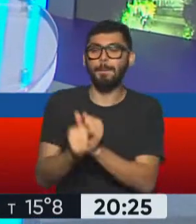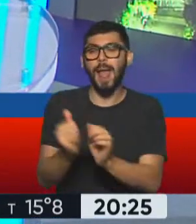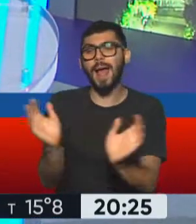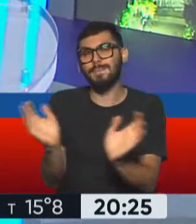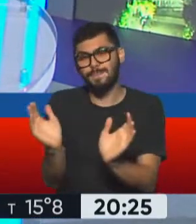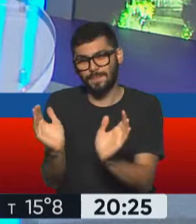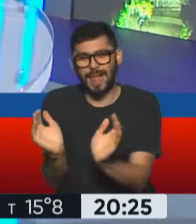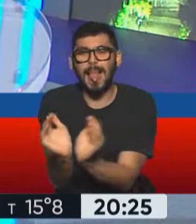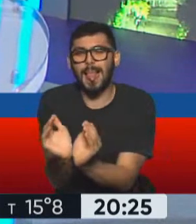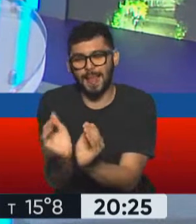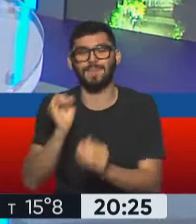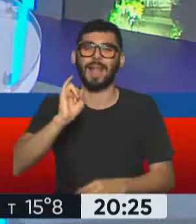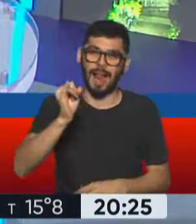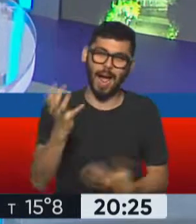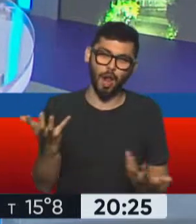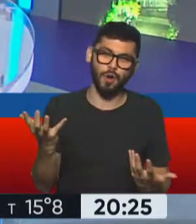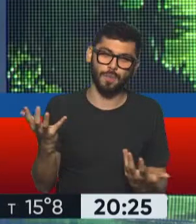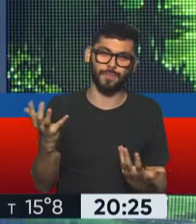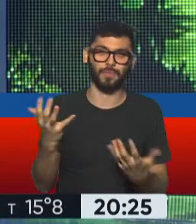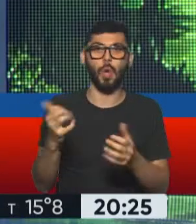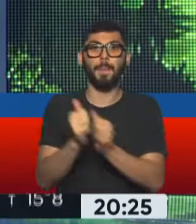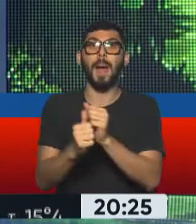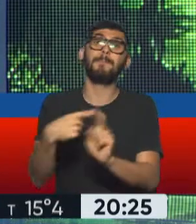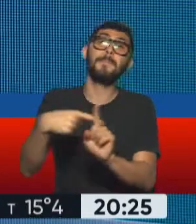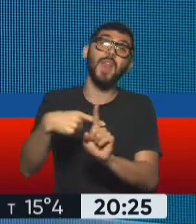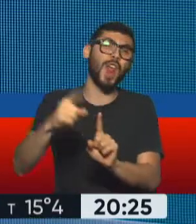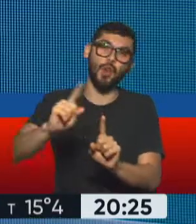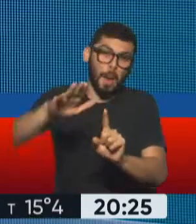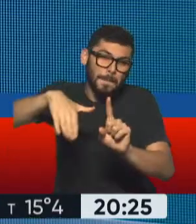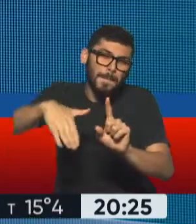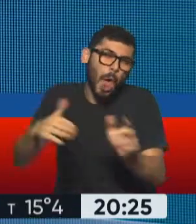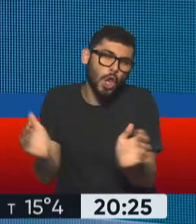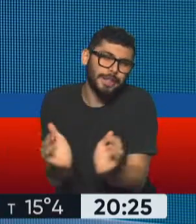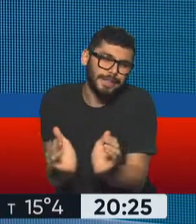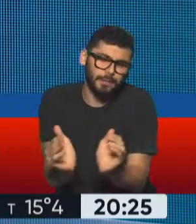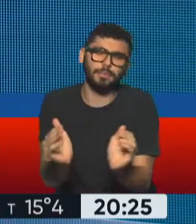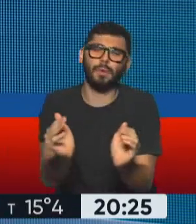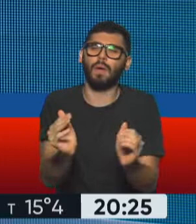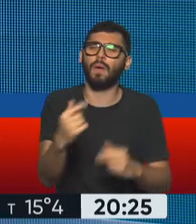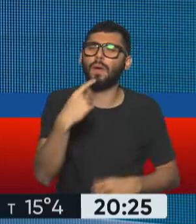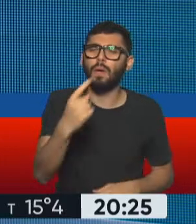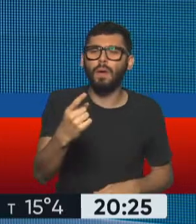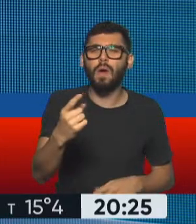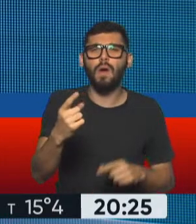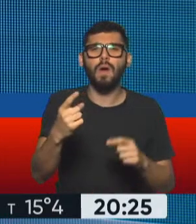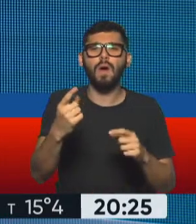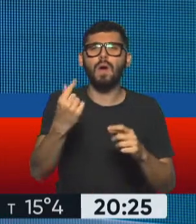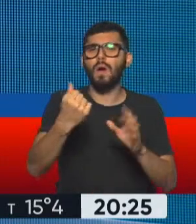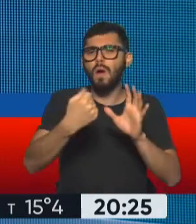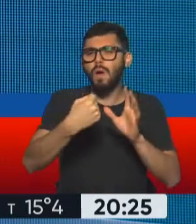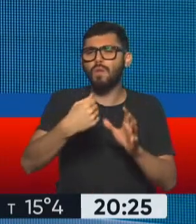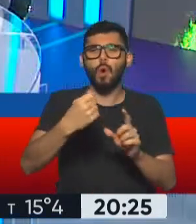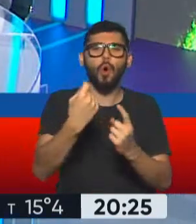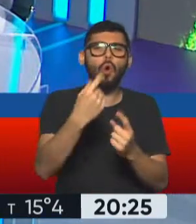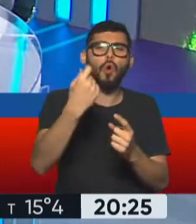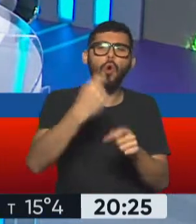y microempresas. Micras, exactamente. Nos llegamos a medianas. ¿Y qué números? ¿Qué dinero por empleado?